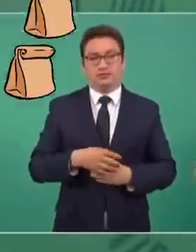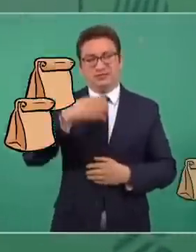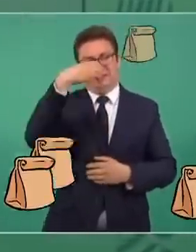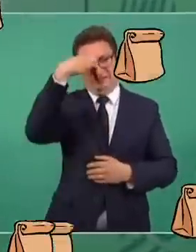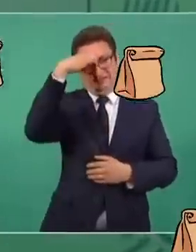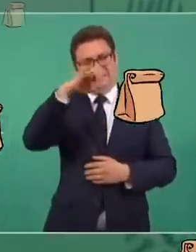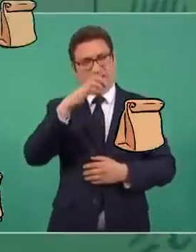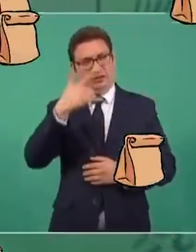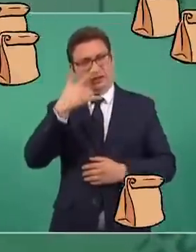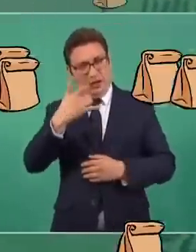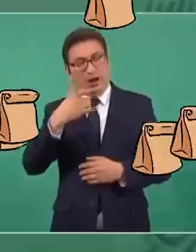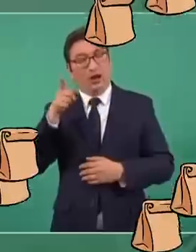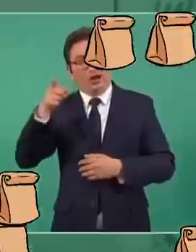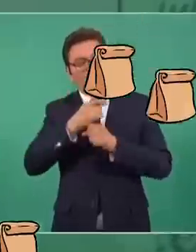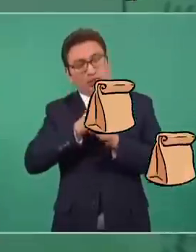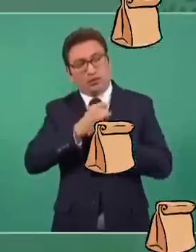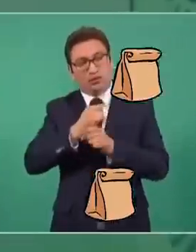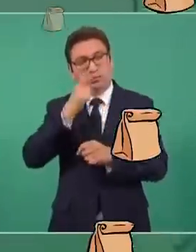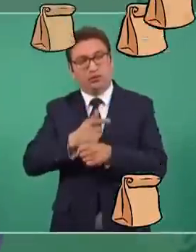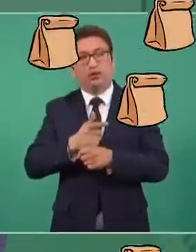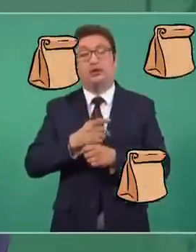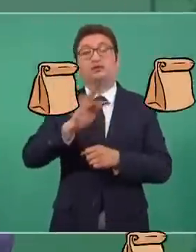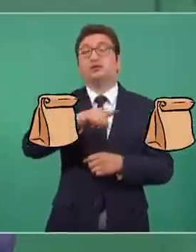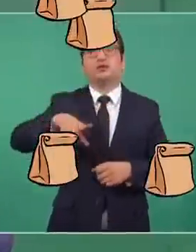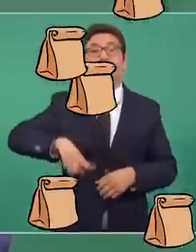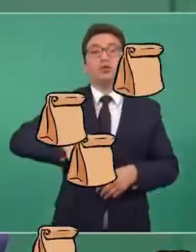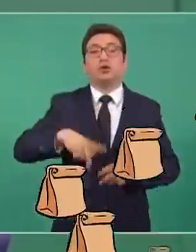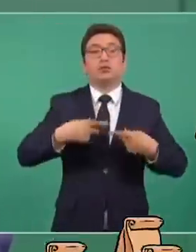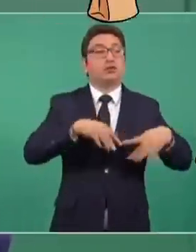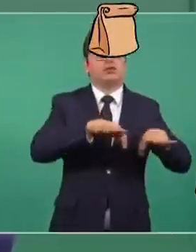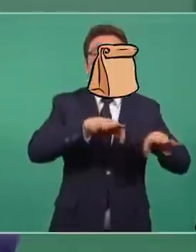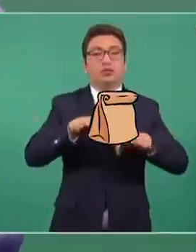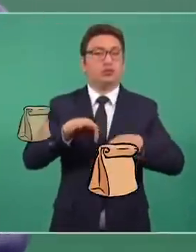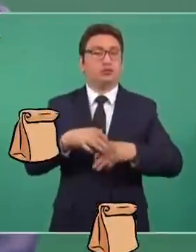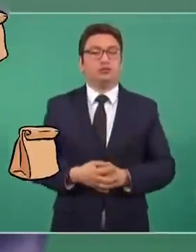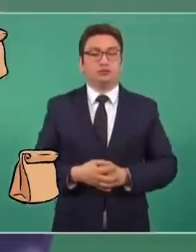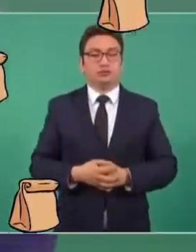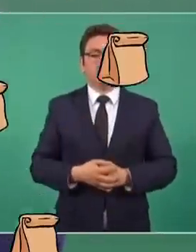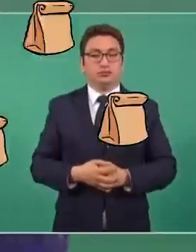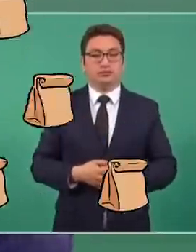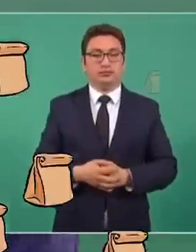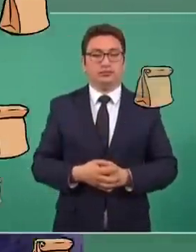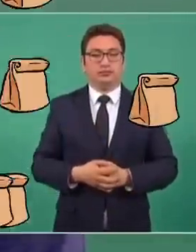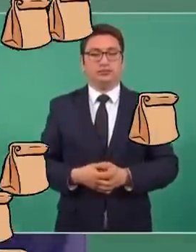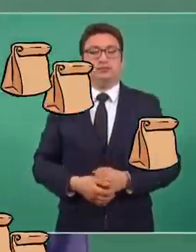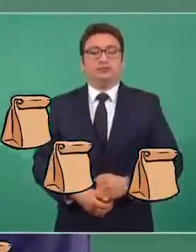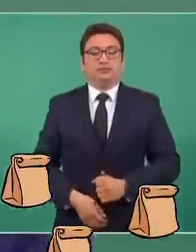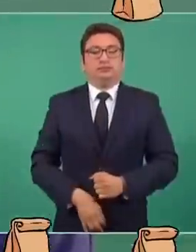extraños, raros, de servidores públicos, de